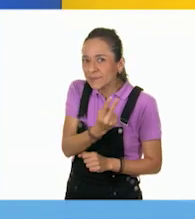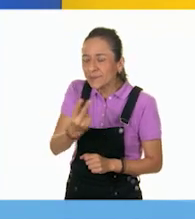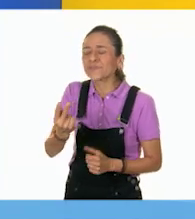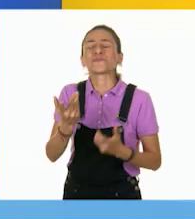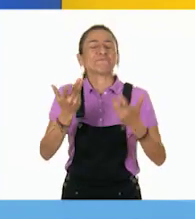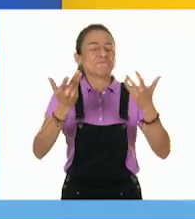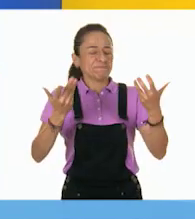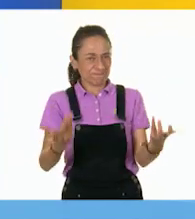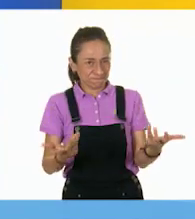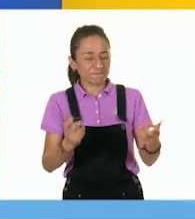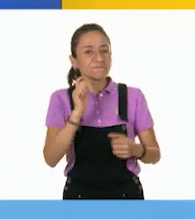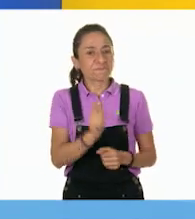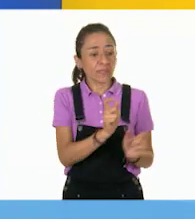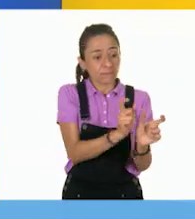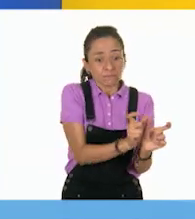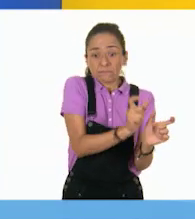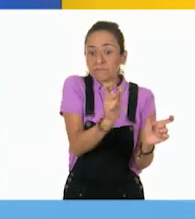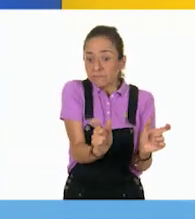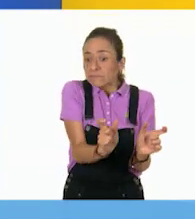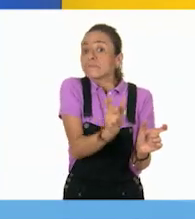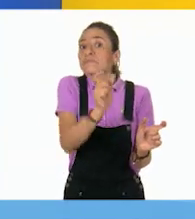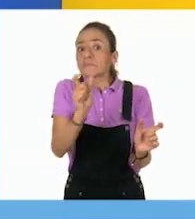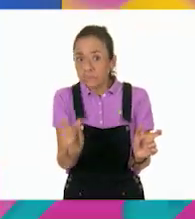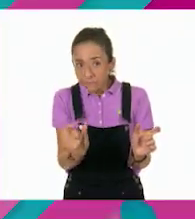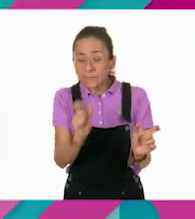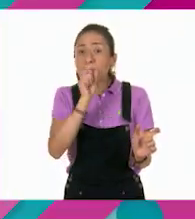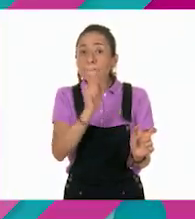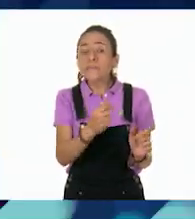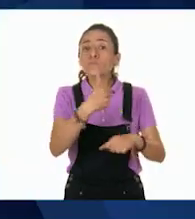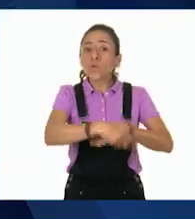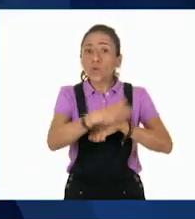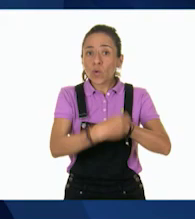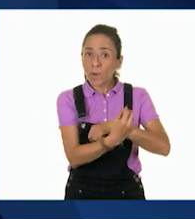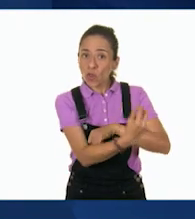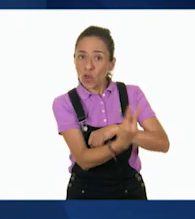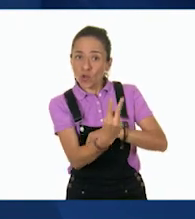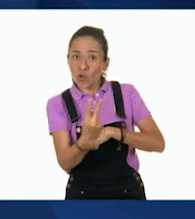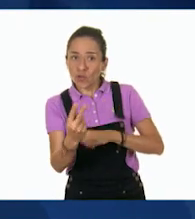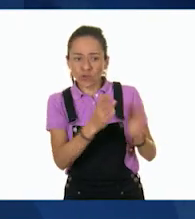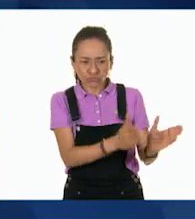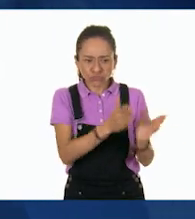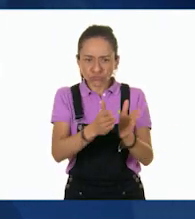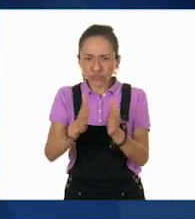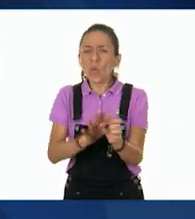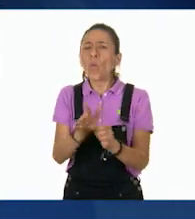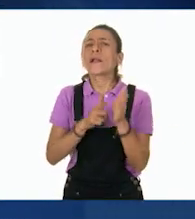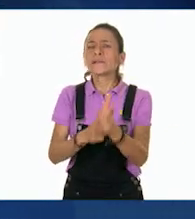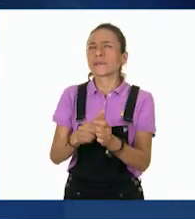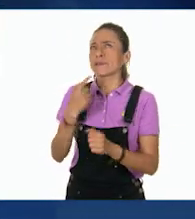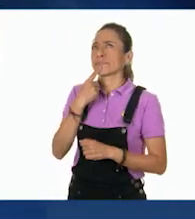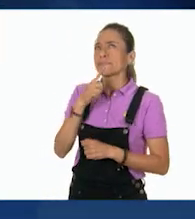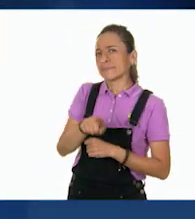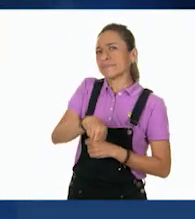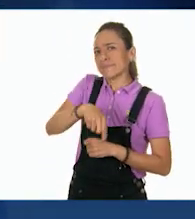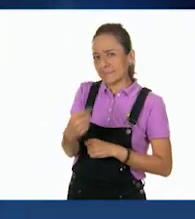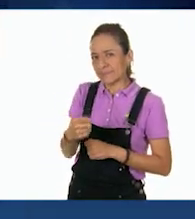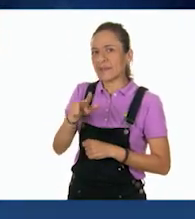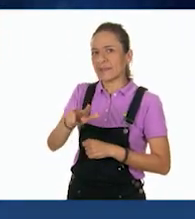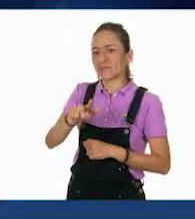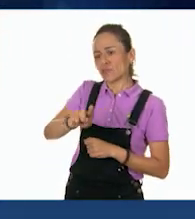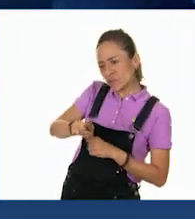dos términos que seguirían en esa sucesión de números pares. Ah, el 18 y el 20 son los que